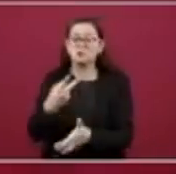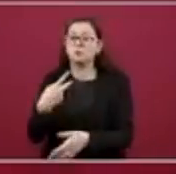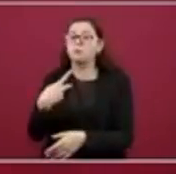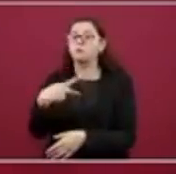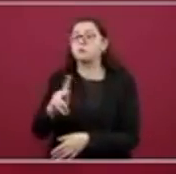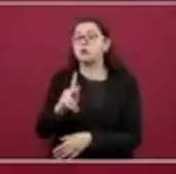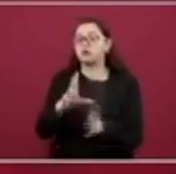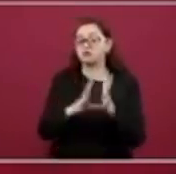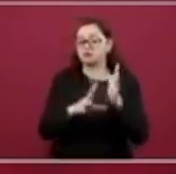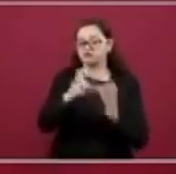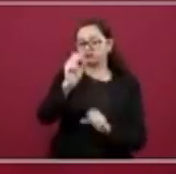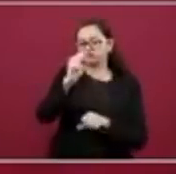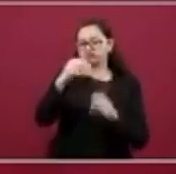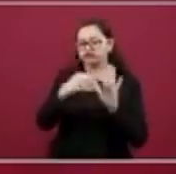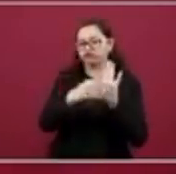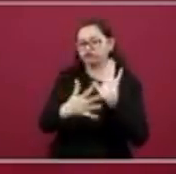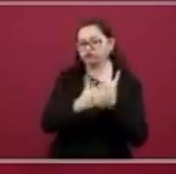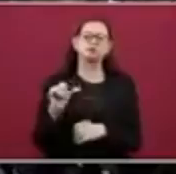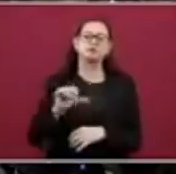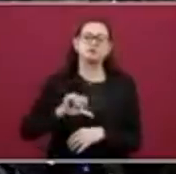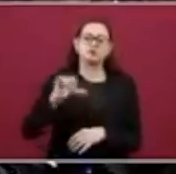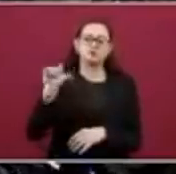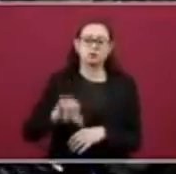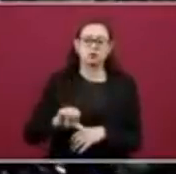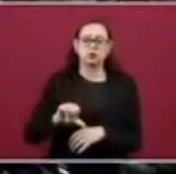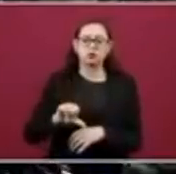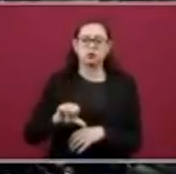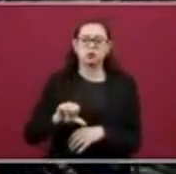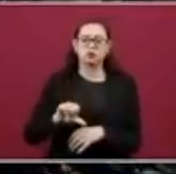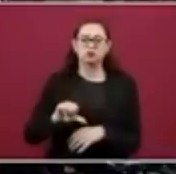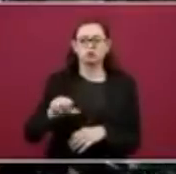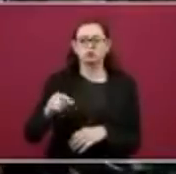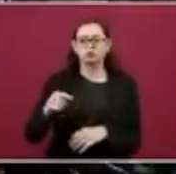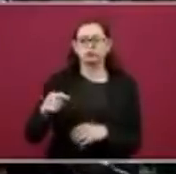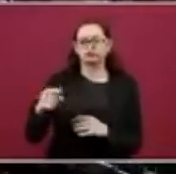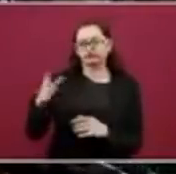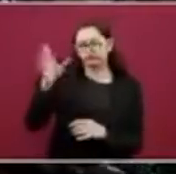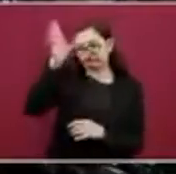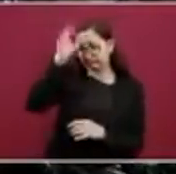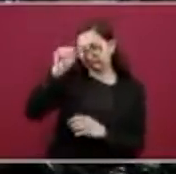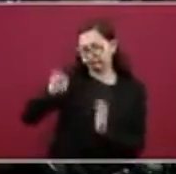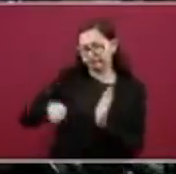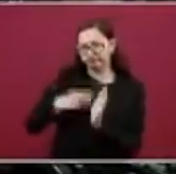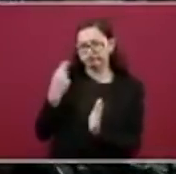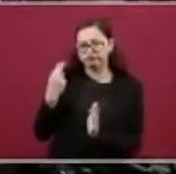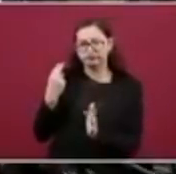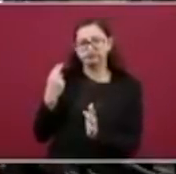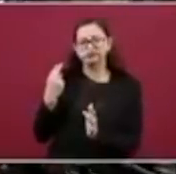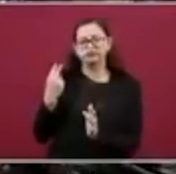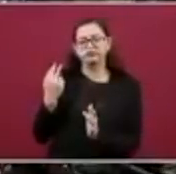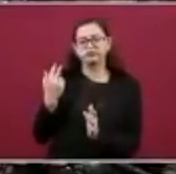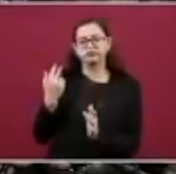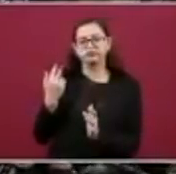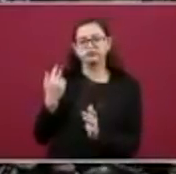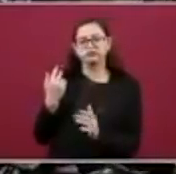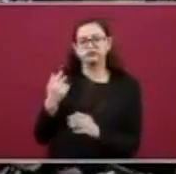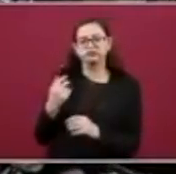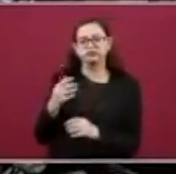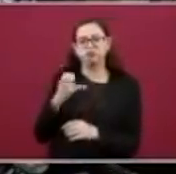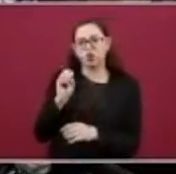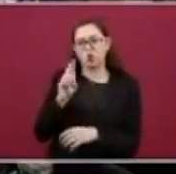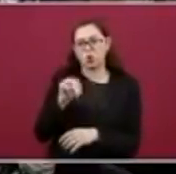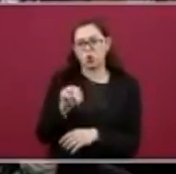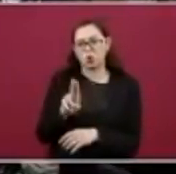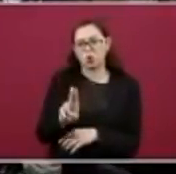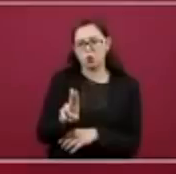del Ejército y de la Marina. Asimismo, el presidente firmó un acuerdo con la Organización de las Naciones Unidas para que, en caso de que